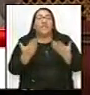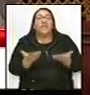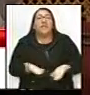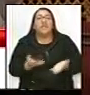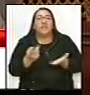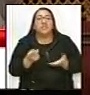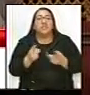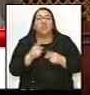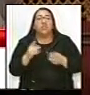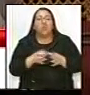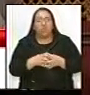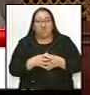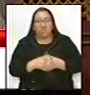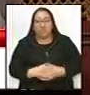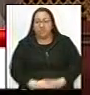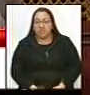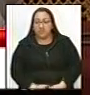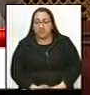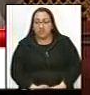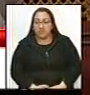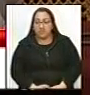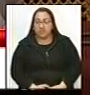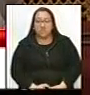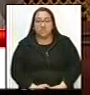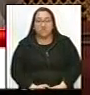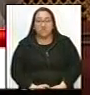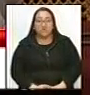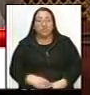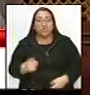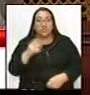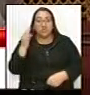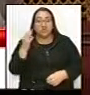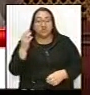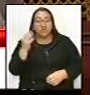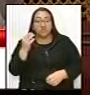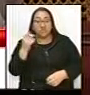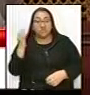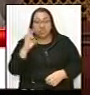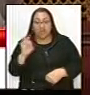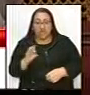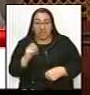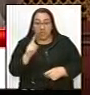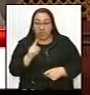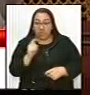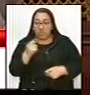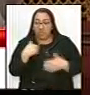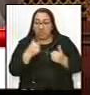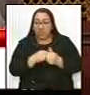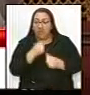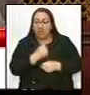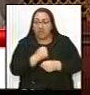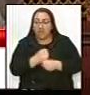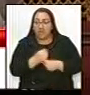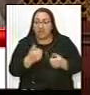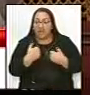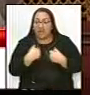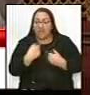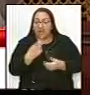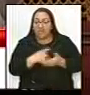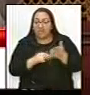único servicio y una tarifa única una tarifa única en con el operador tenía